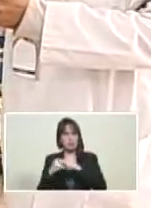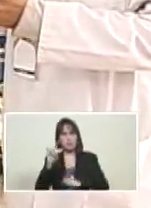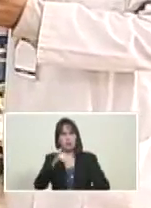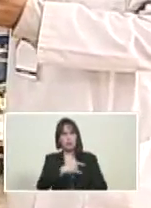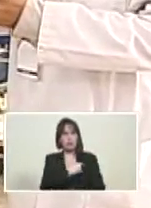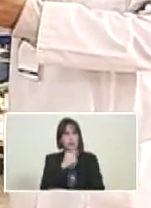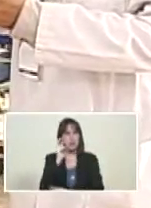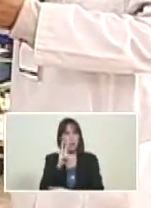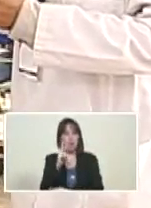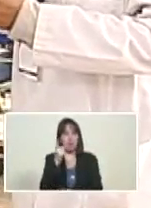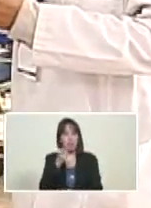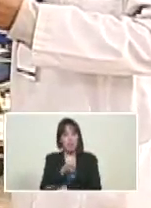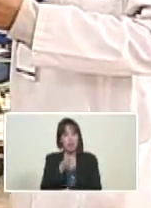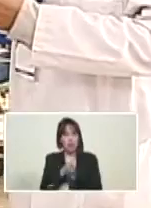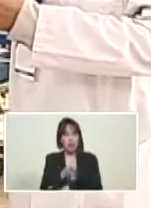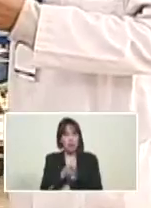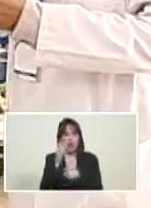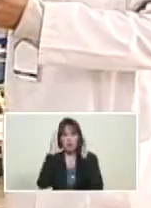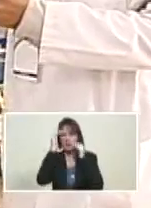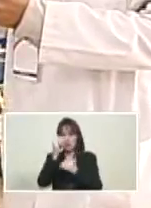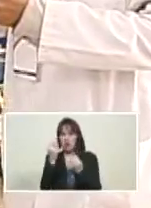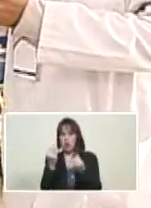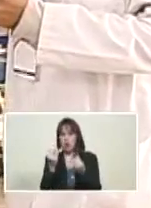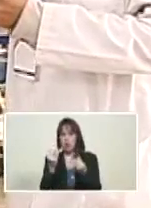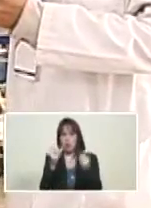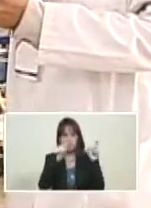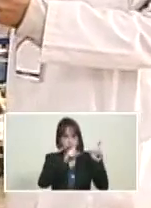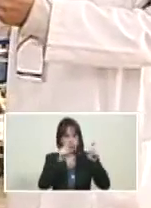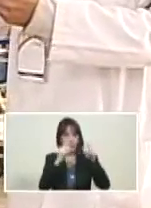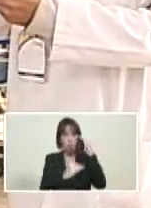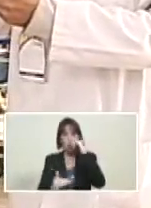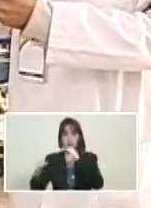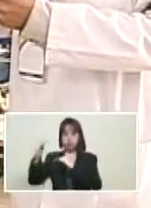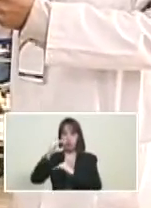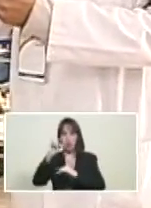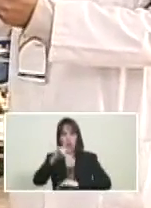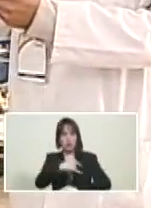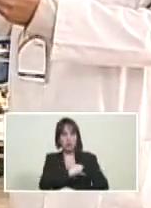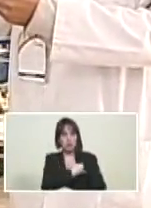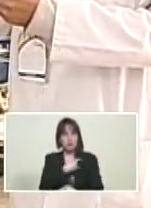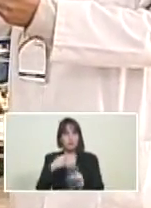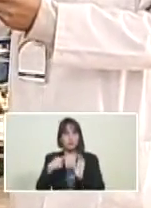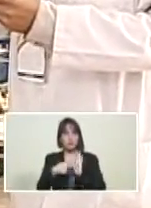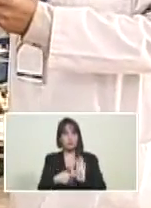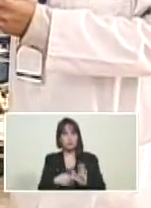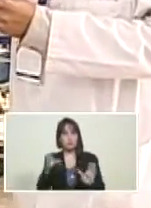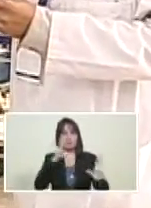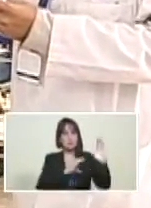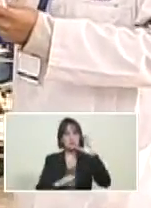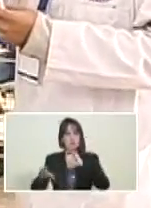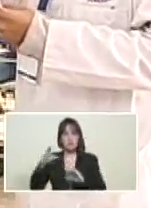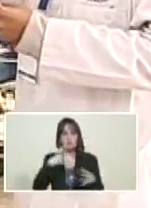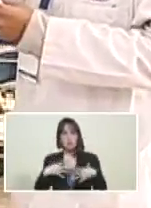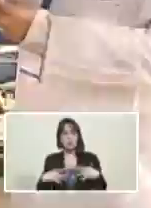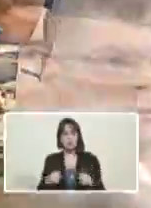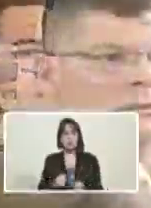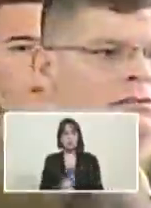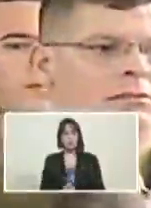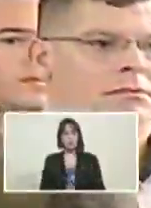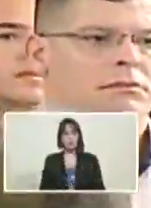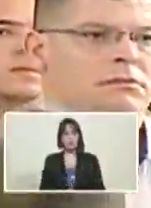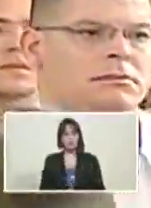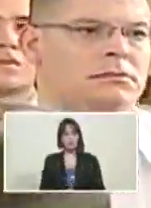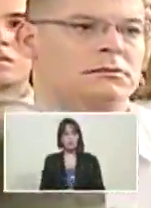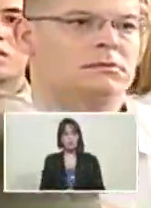Gabaldot debe constituirse como un espacio de formación de posgrado de nuestra Universidad de Ciencias de la Salud.